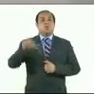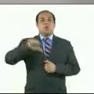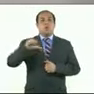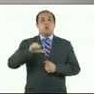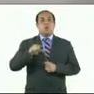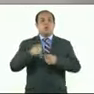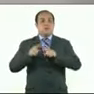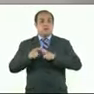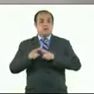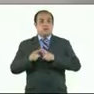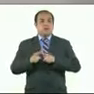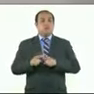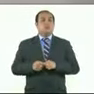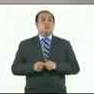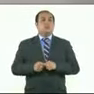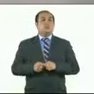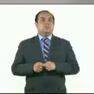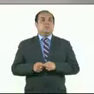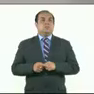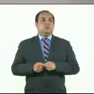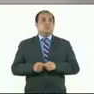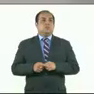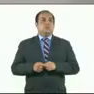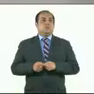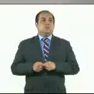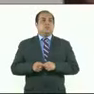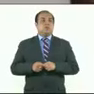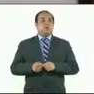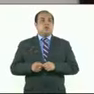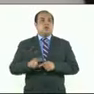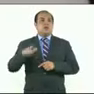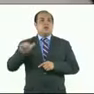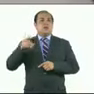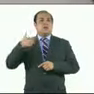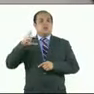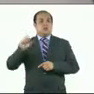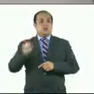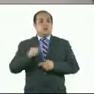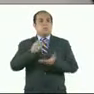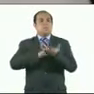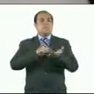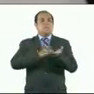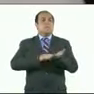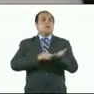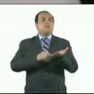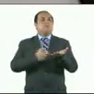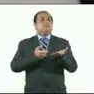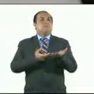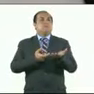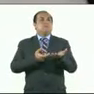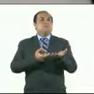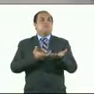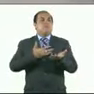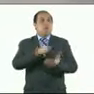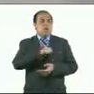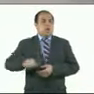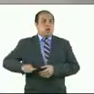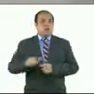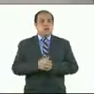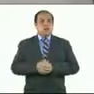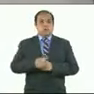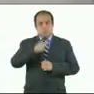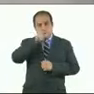varios legisladores están exigiendo cuentas al alcalde de la Miguel Hidalgo, pero también al de Benito Juárez, por esta situación que ha habido de